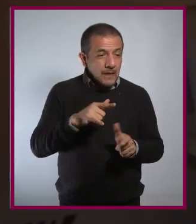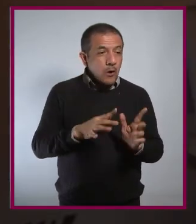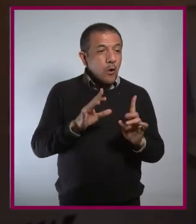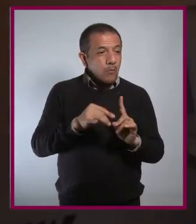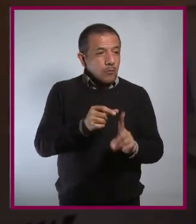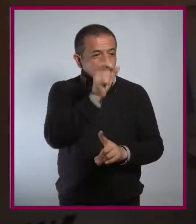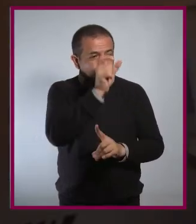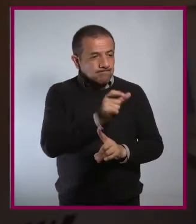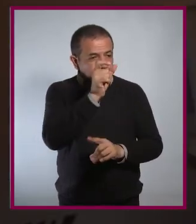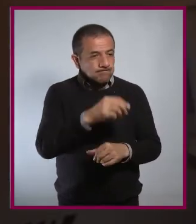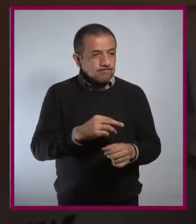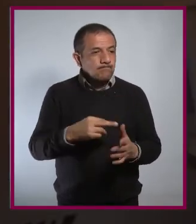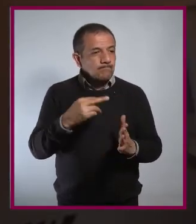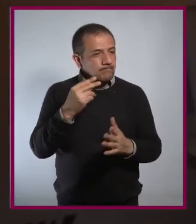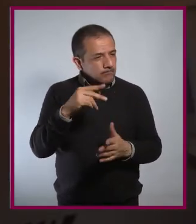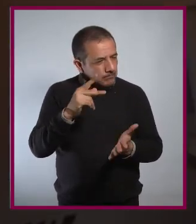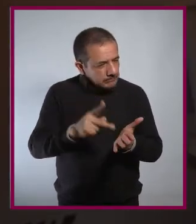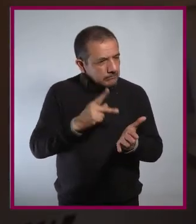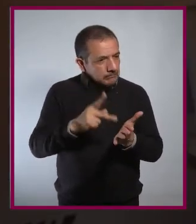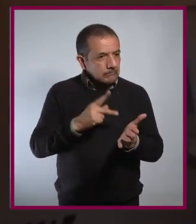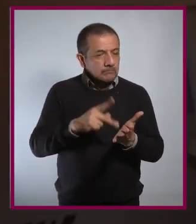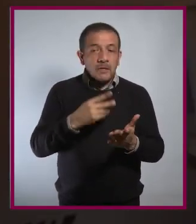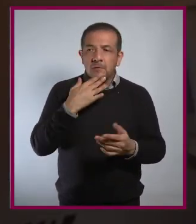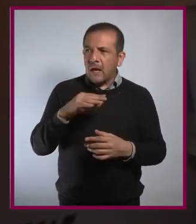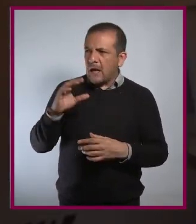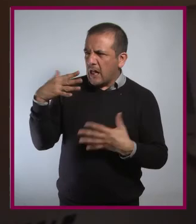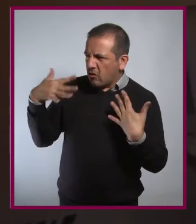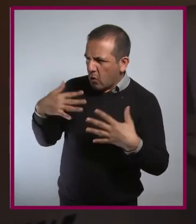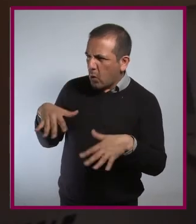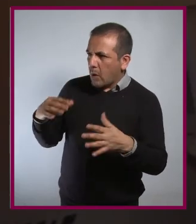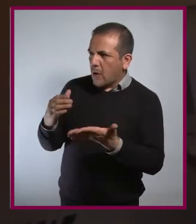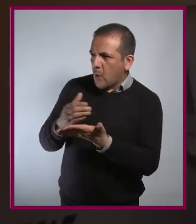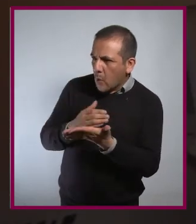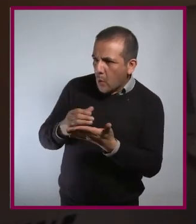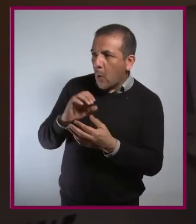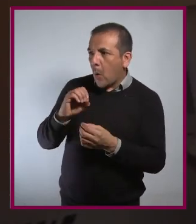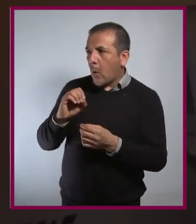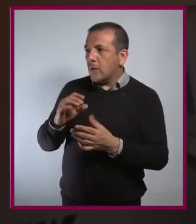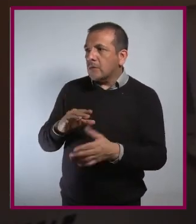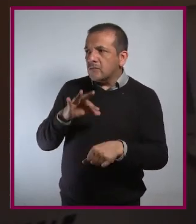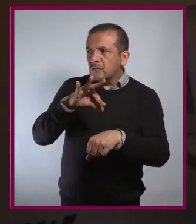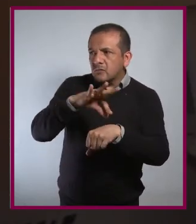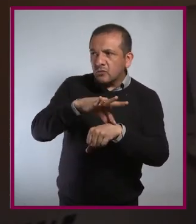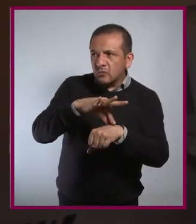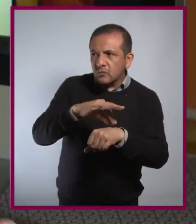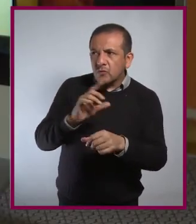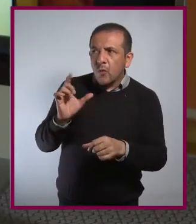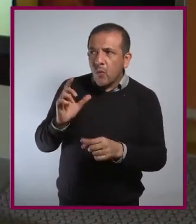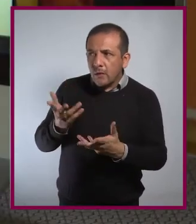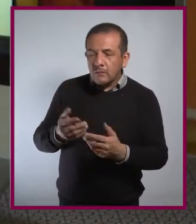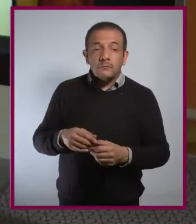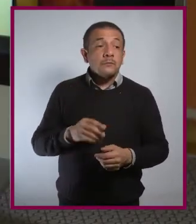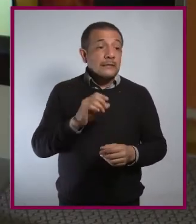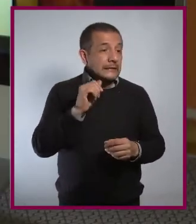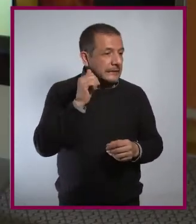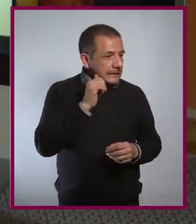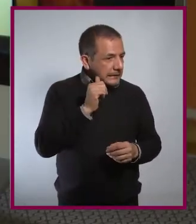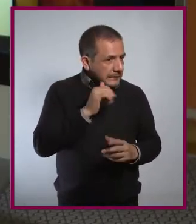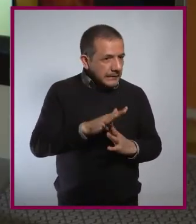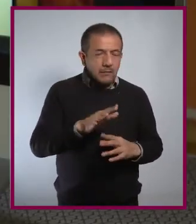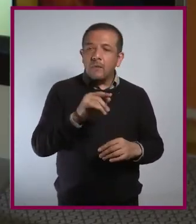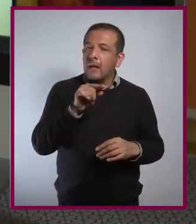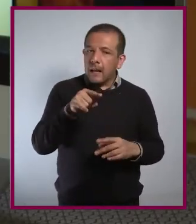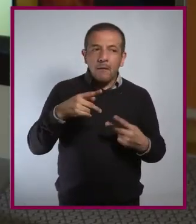personalizado. Doctora, ¿el dolor se cura? ¿En qué casos de dolor se debe buscar ayuda médica? Yo les diría que en todos